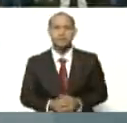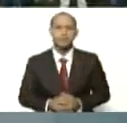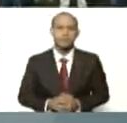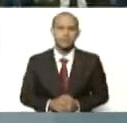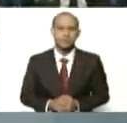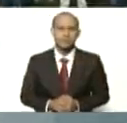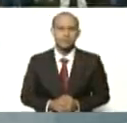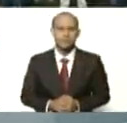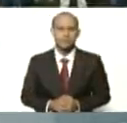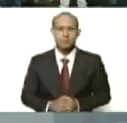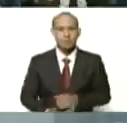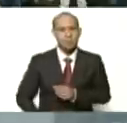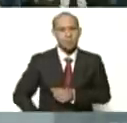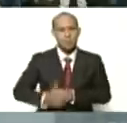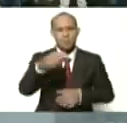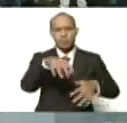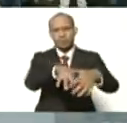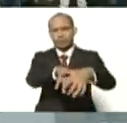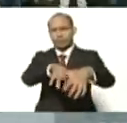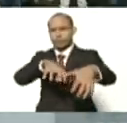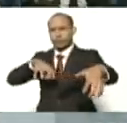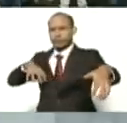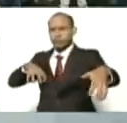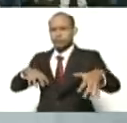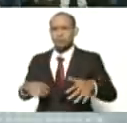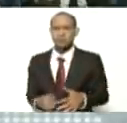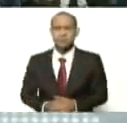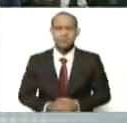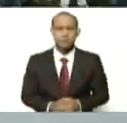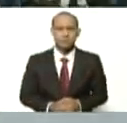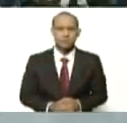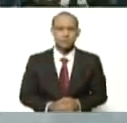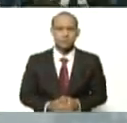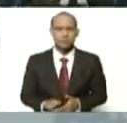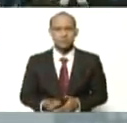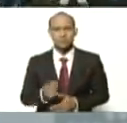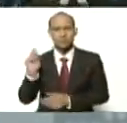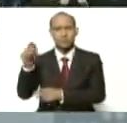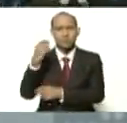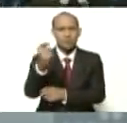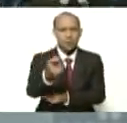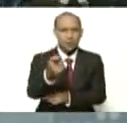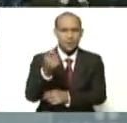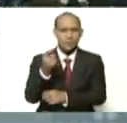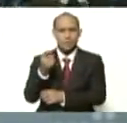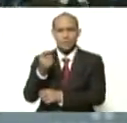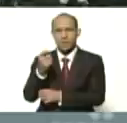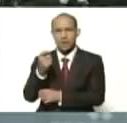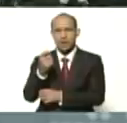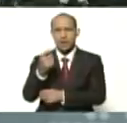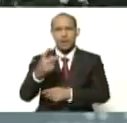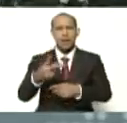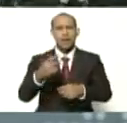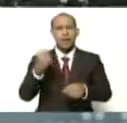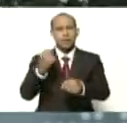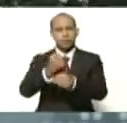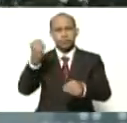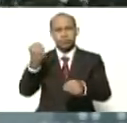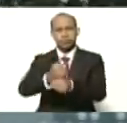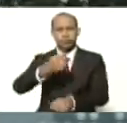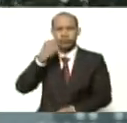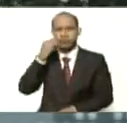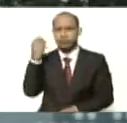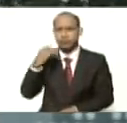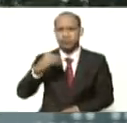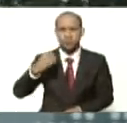hay una masificación a través del arte de la pesca al programa chamba juvenil playa